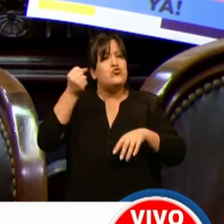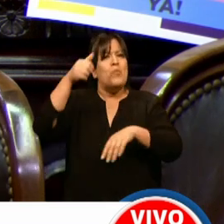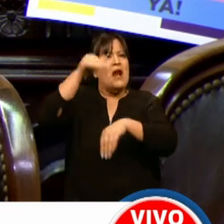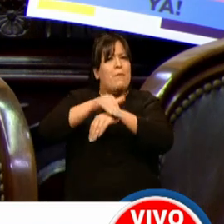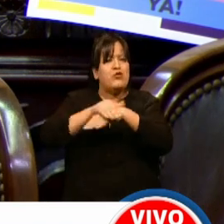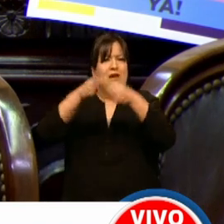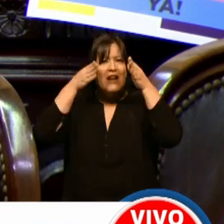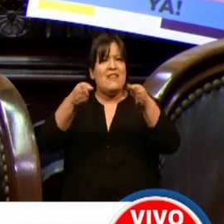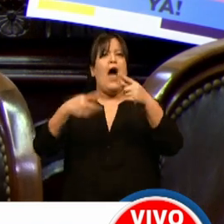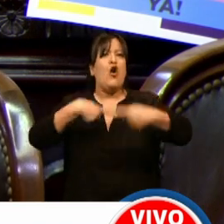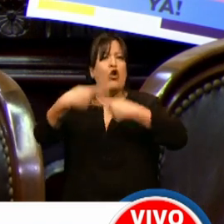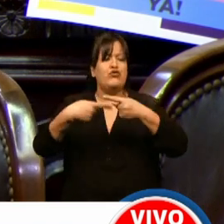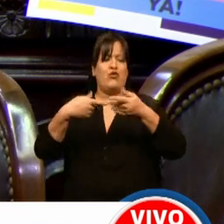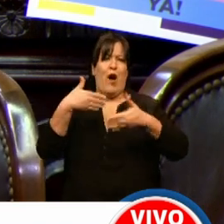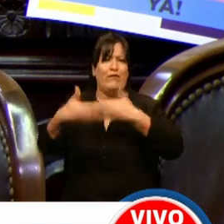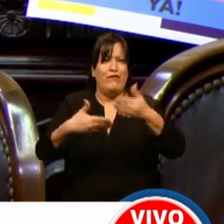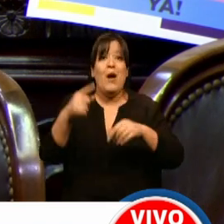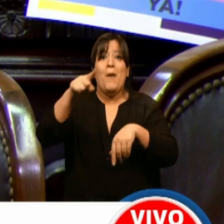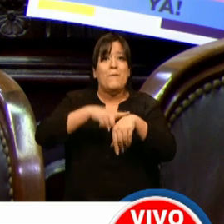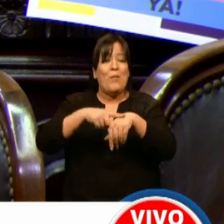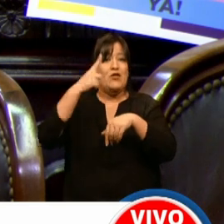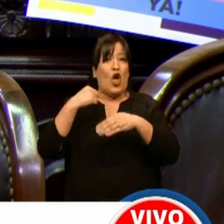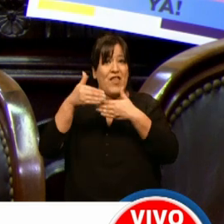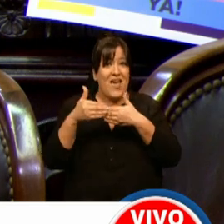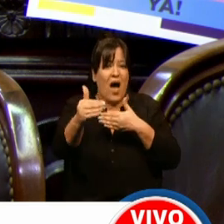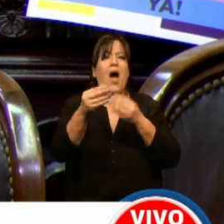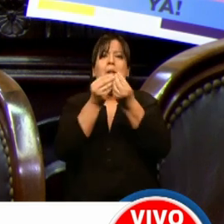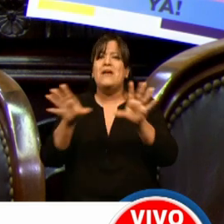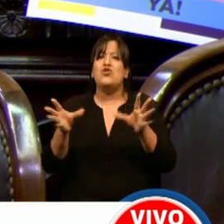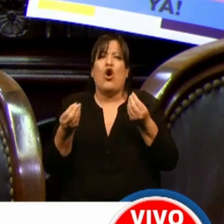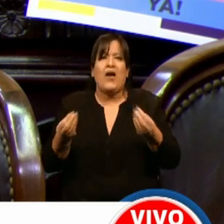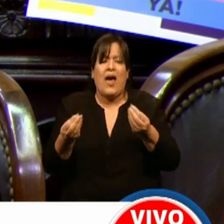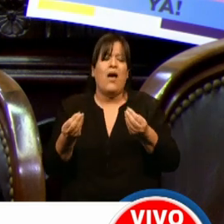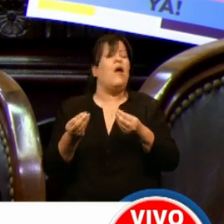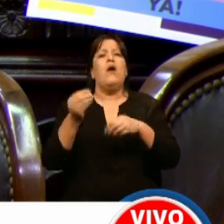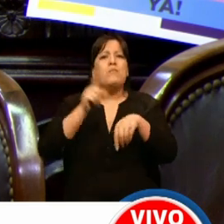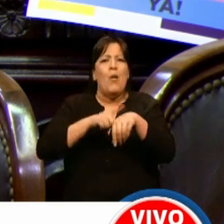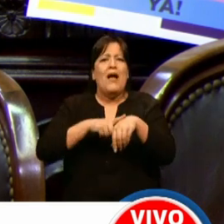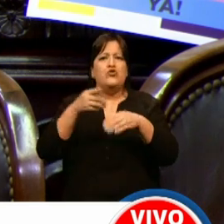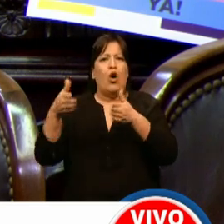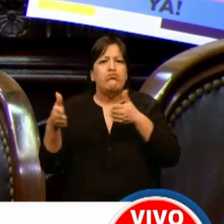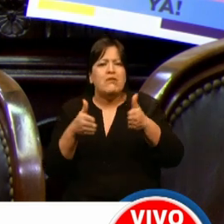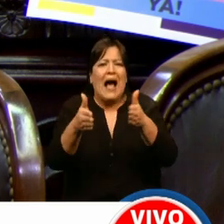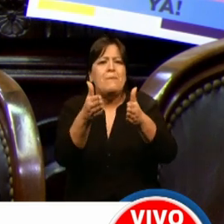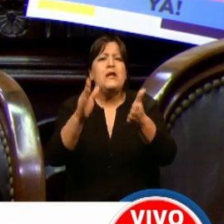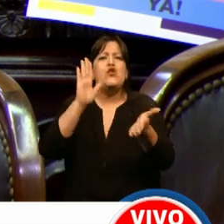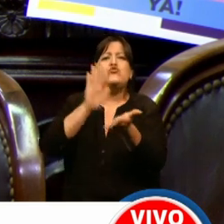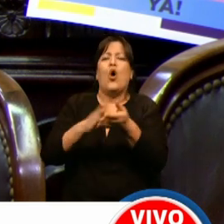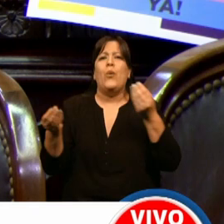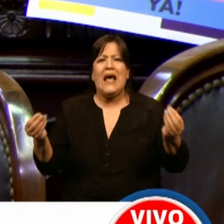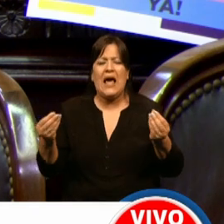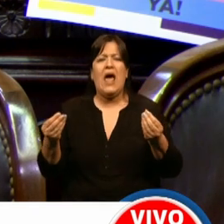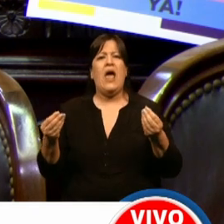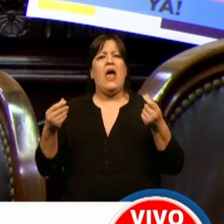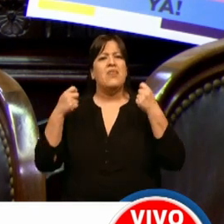adelante a partir de ese día se comenzó a transitar un camino que tenía que ver con profundizar